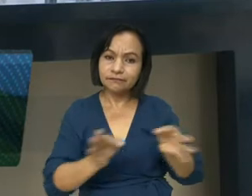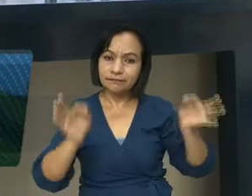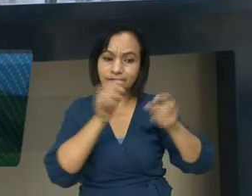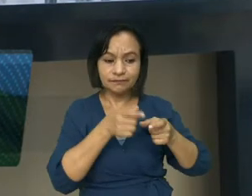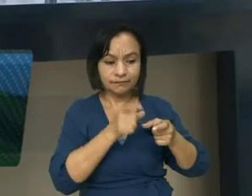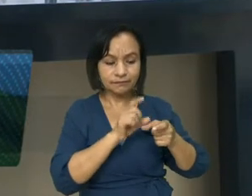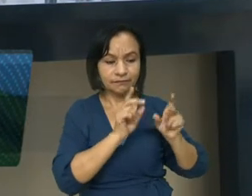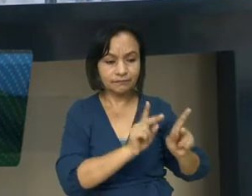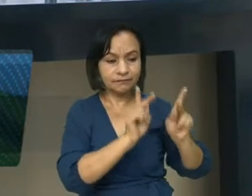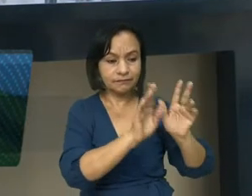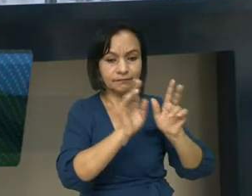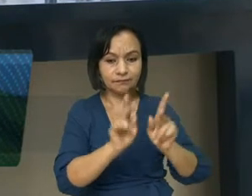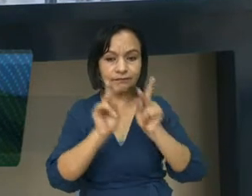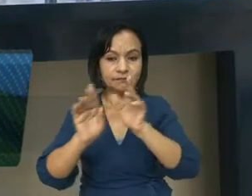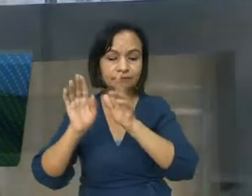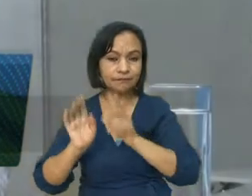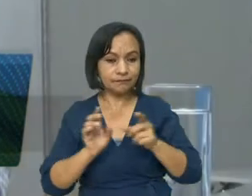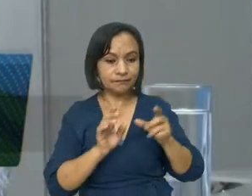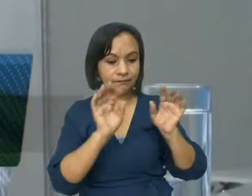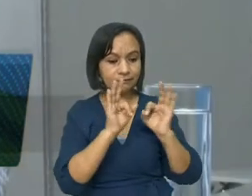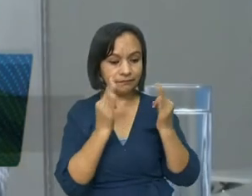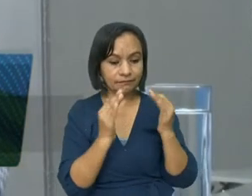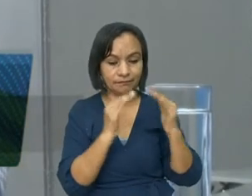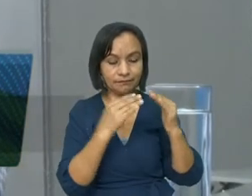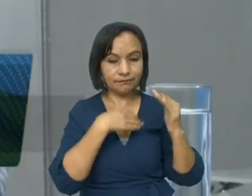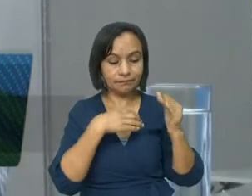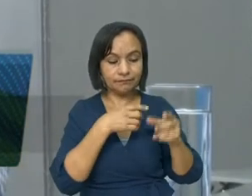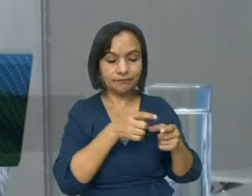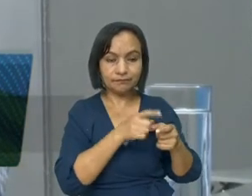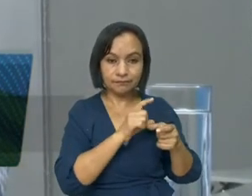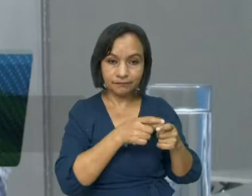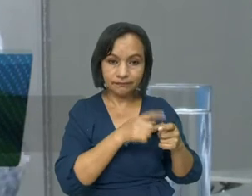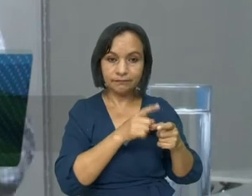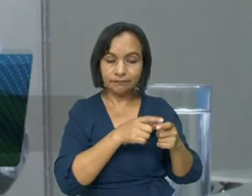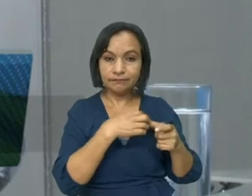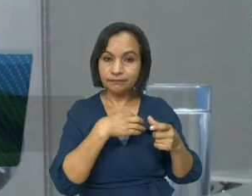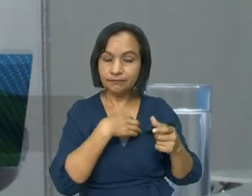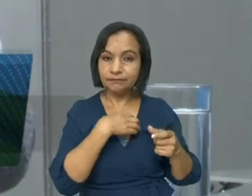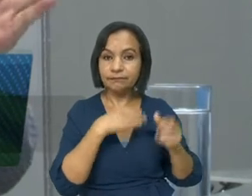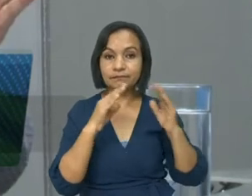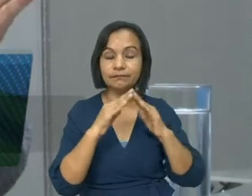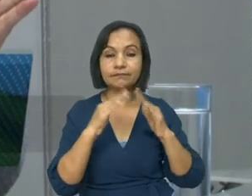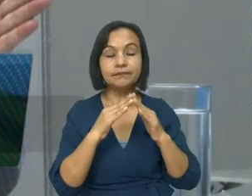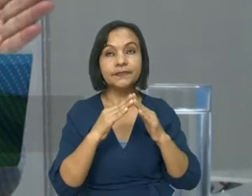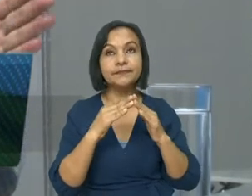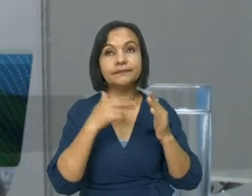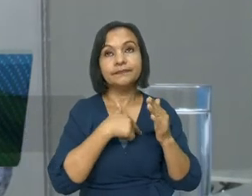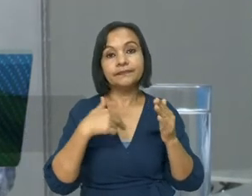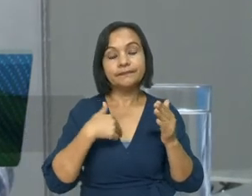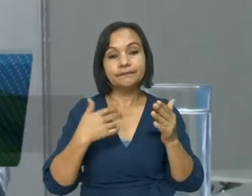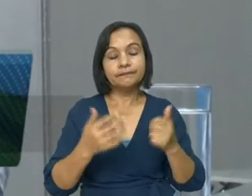sean individualizados, es decir, que cada familia tenga su solución de saneamiento. Entonces, cuando eso,